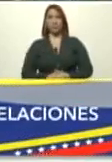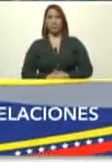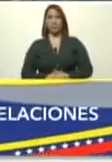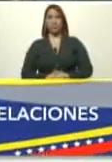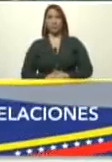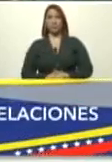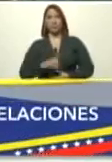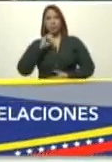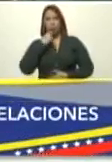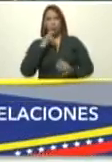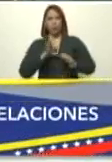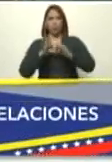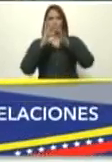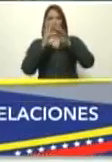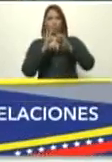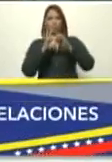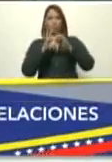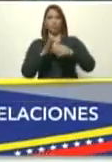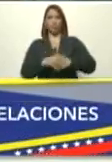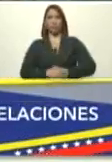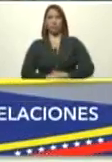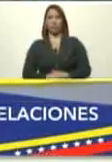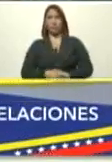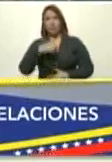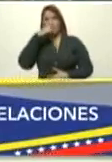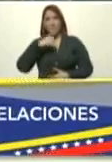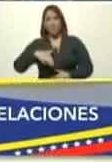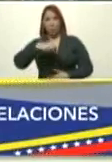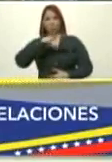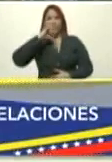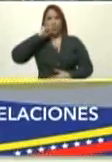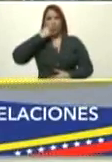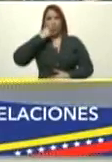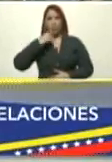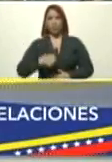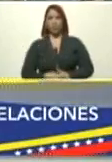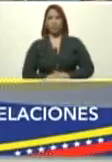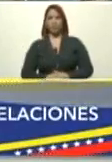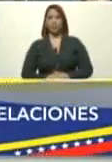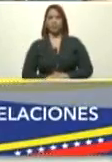y de Rusia Unida y del pueblo ruso